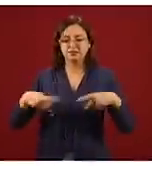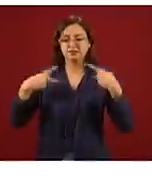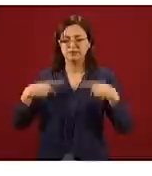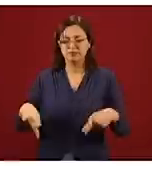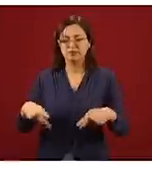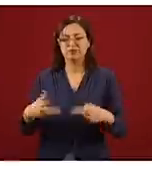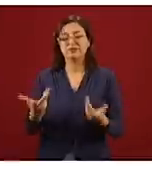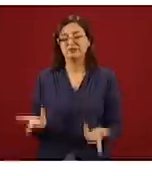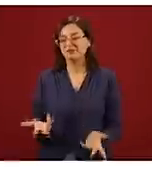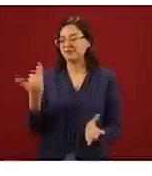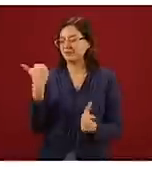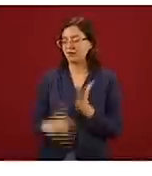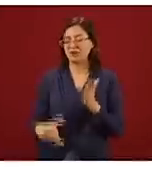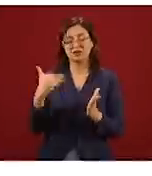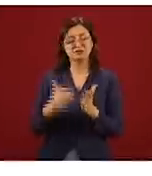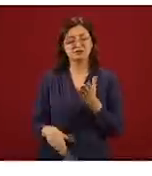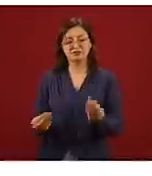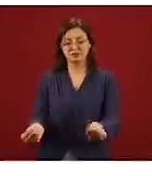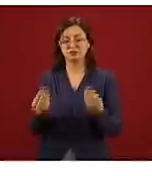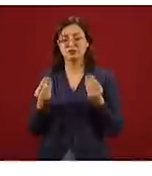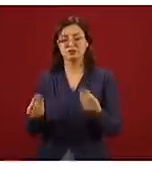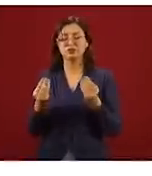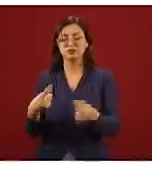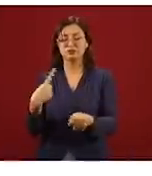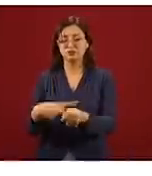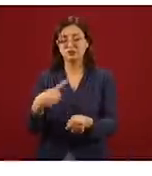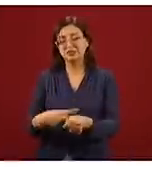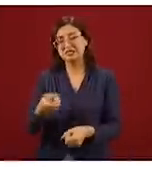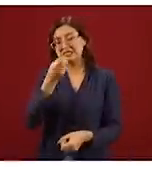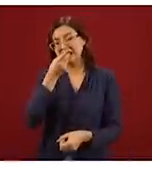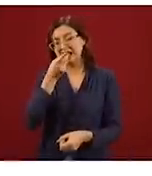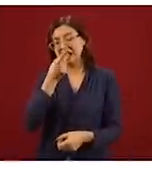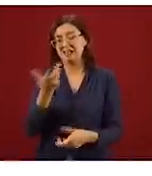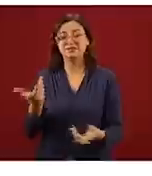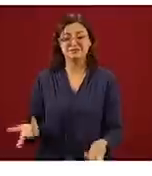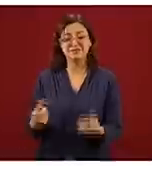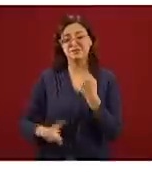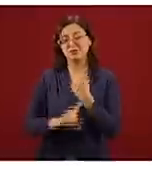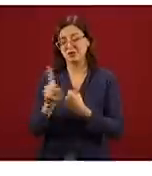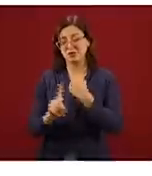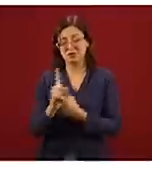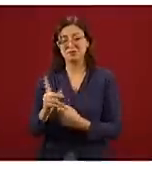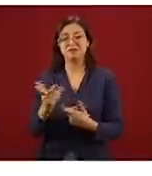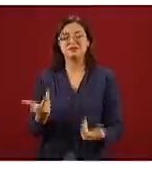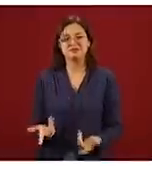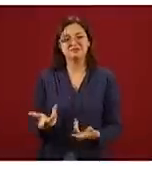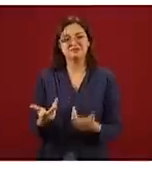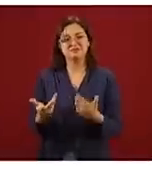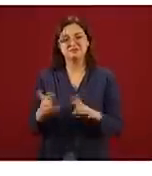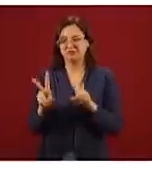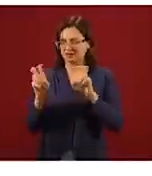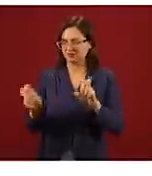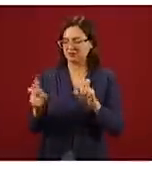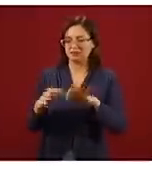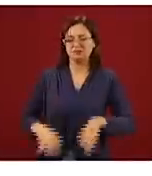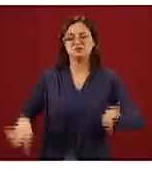y reto para atender los padecimientos bucales, que son además no solo importantes por sí mismo, sino